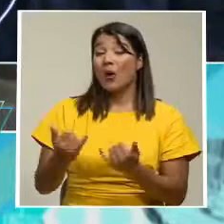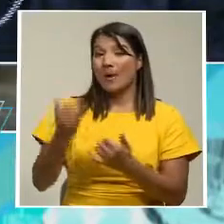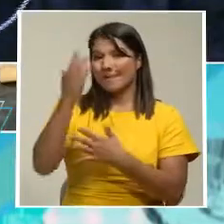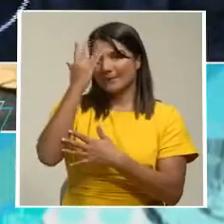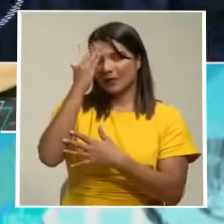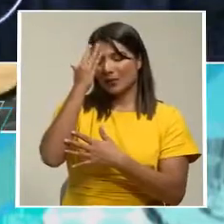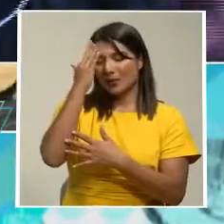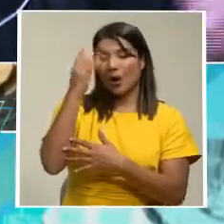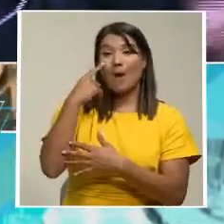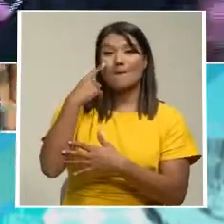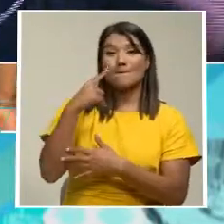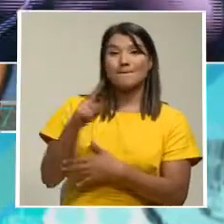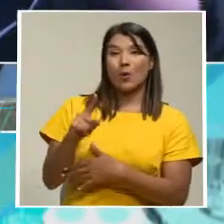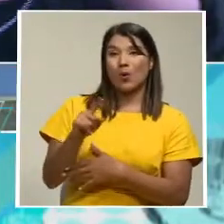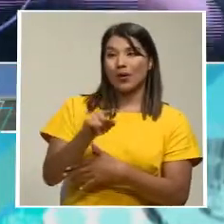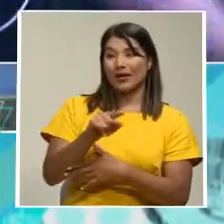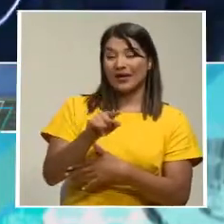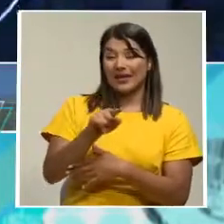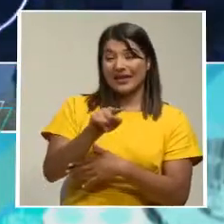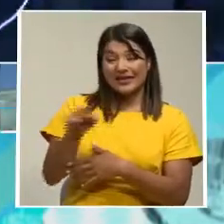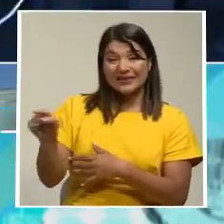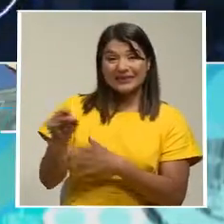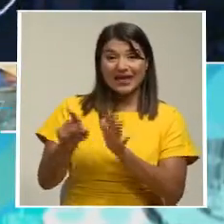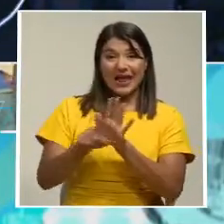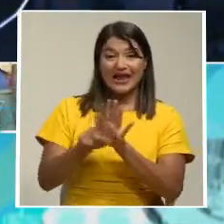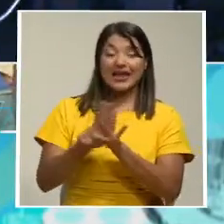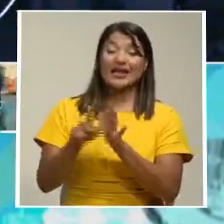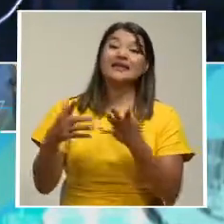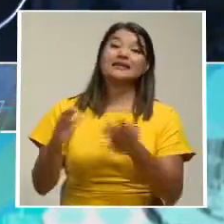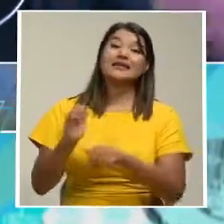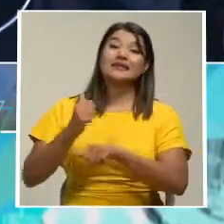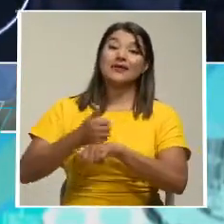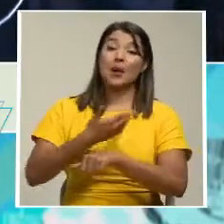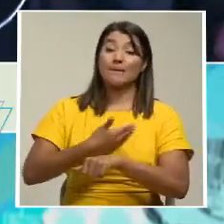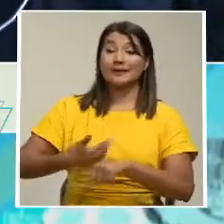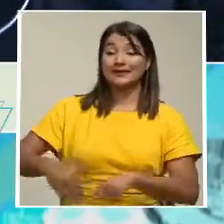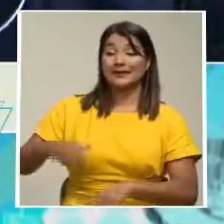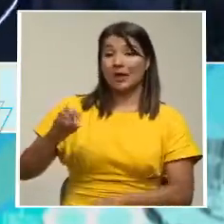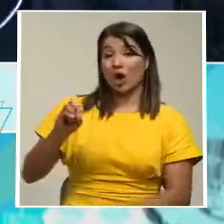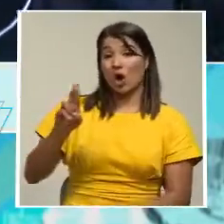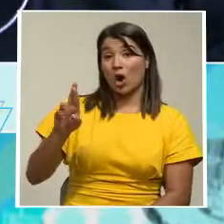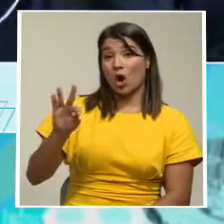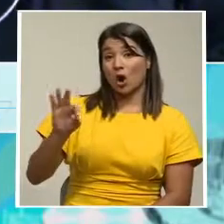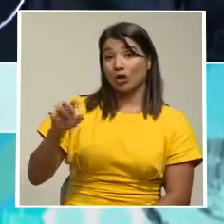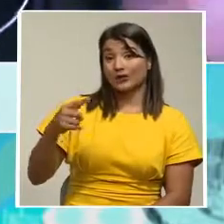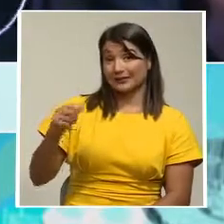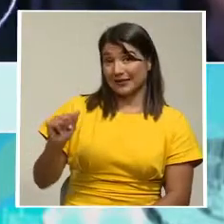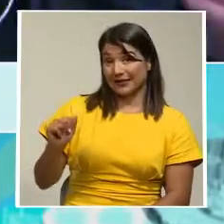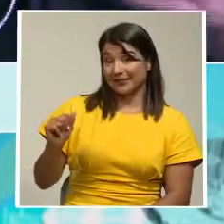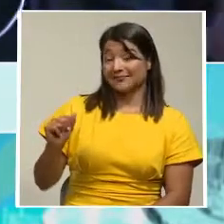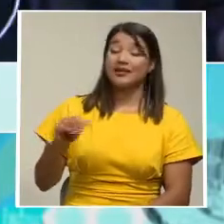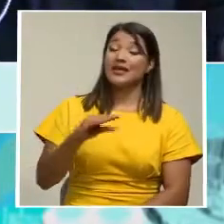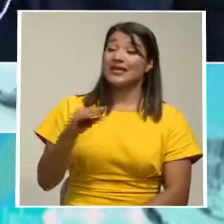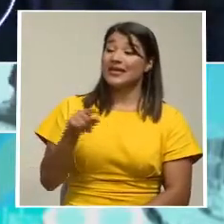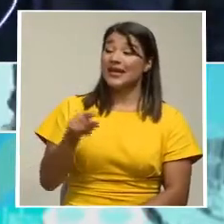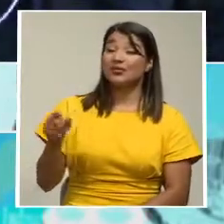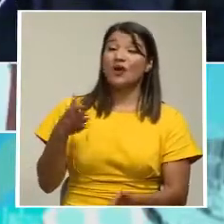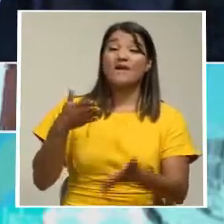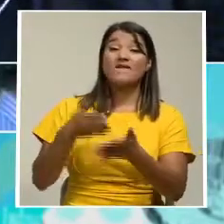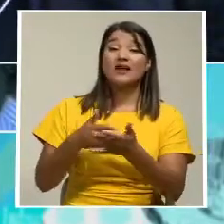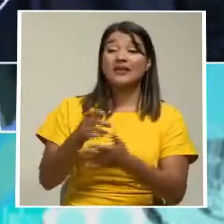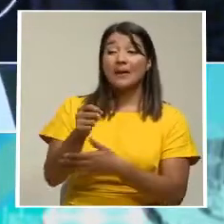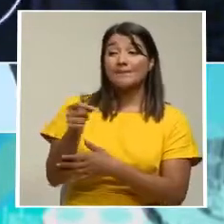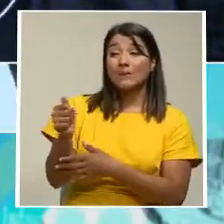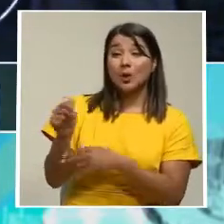¿no? por esta serie de leyes que Ortega hizo que la Asamblea Nacional aprobara y que está dañando a la poca sociedad civil que queda